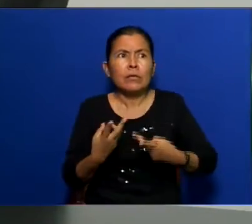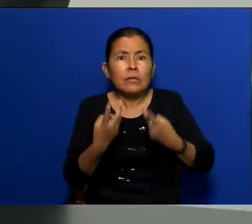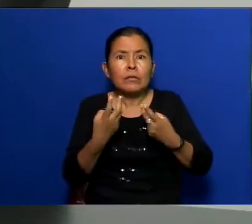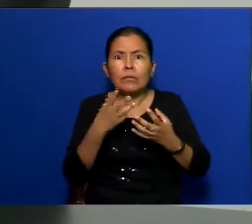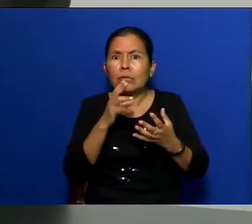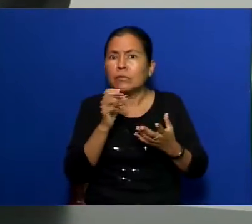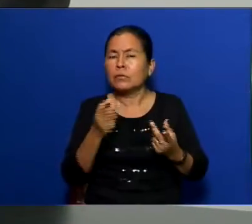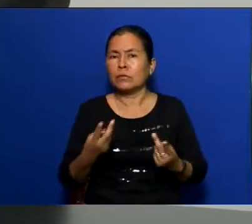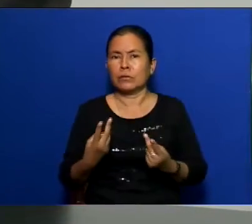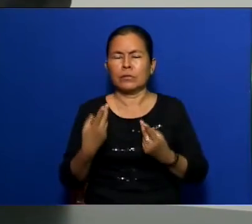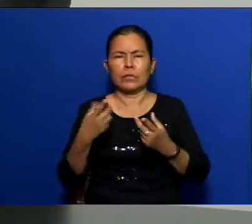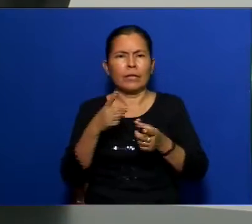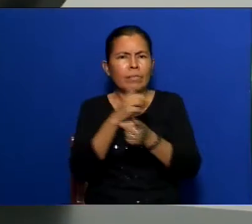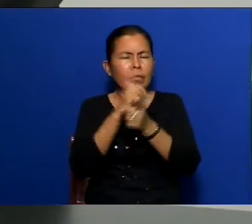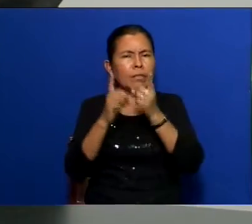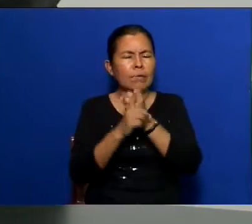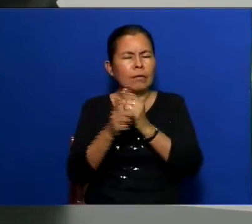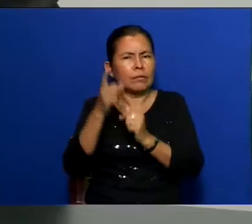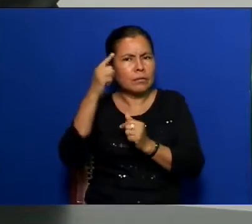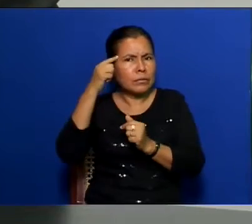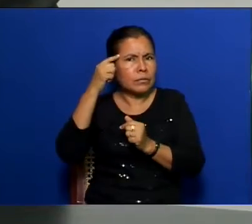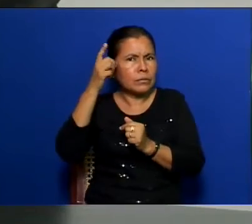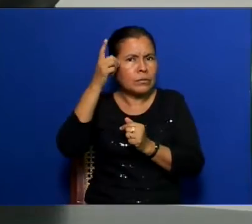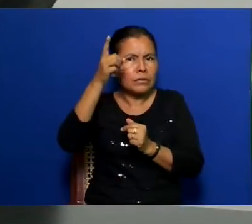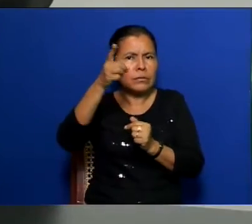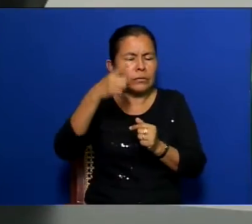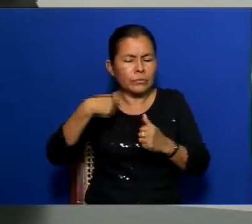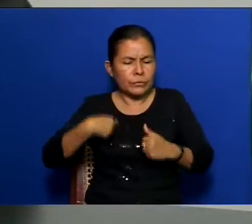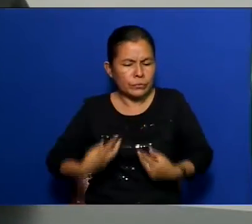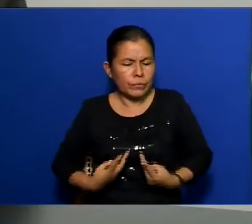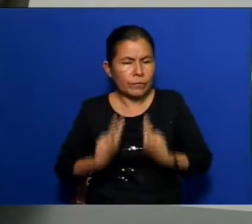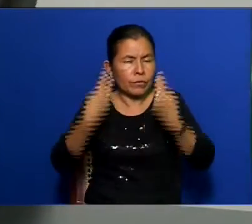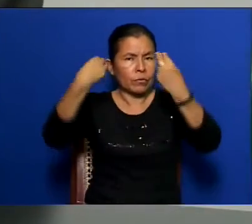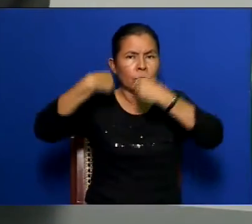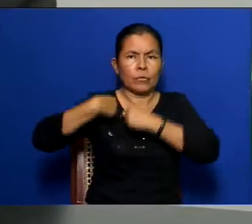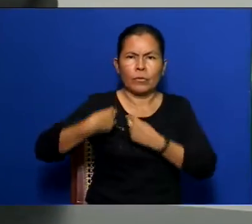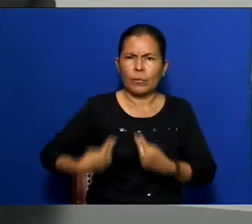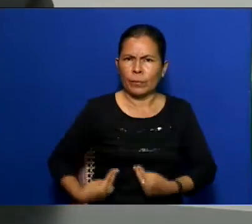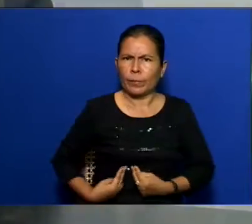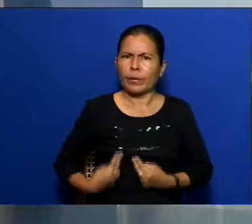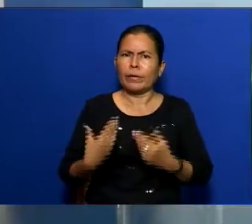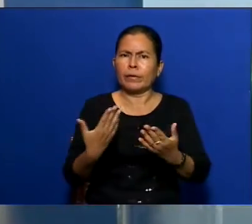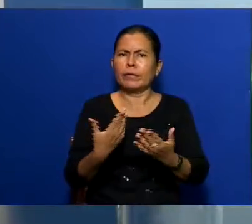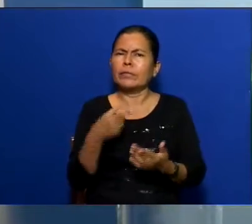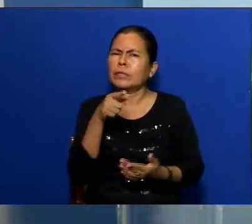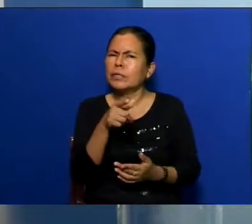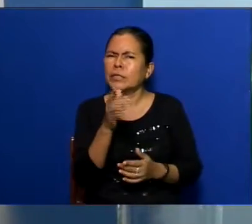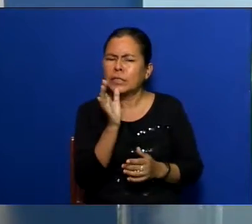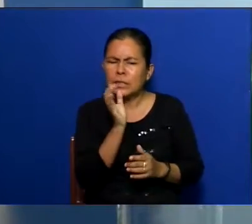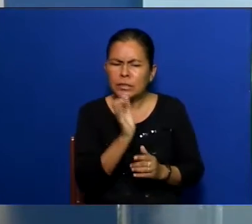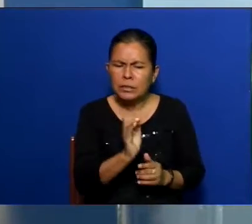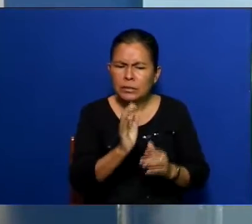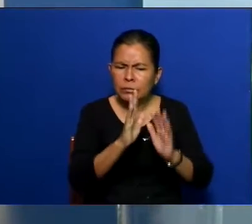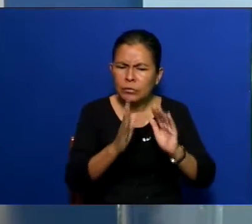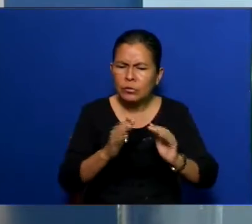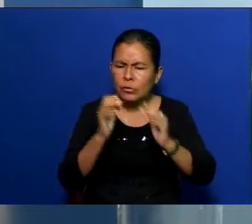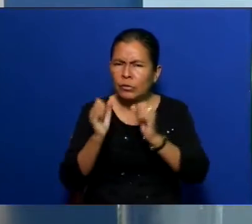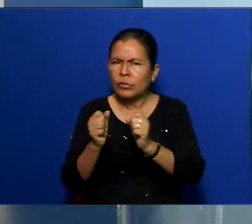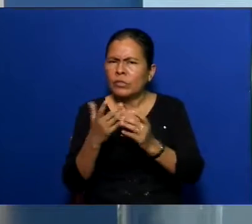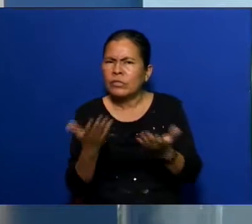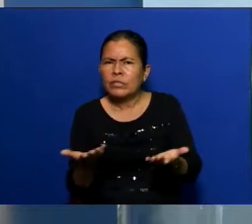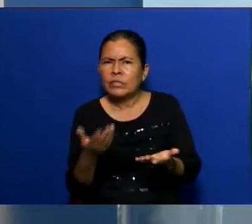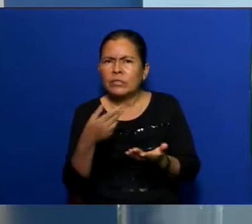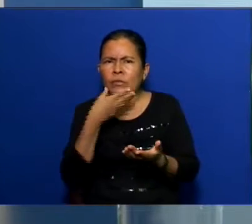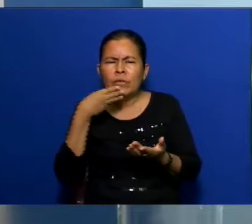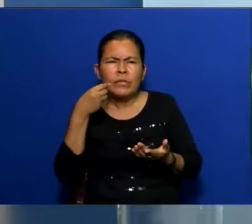su desarrollo integral como ser humano. Ahora, ¿qué pasa con estas personas, con los niños, las niñas y los